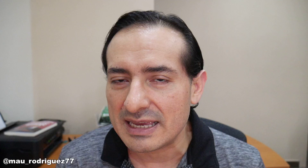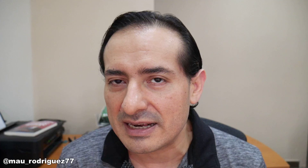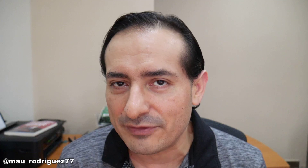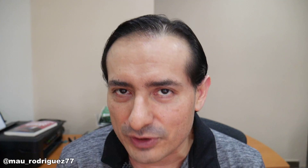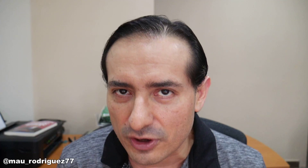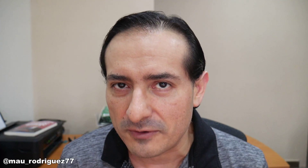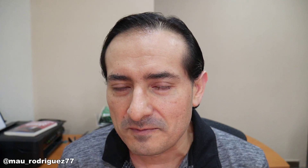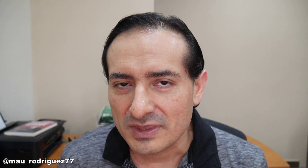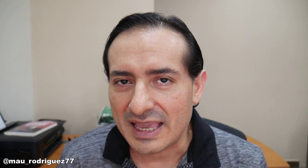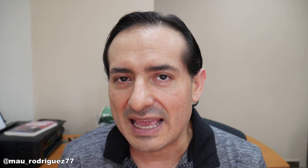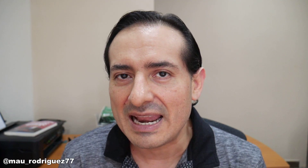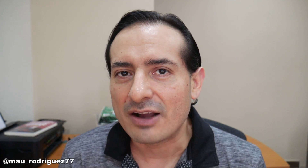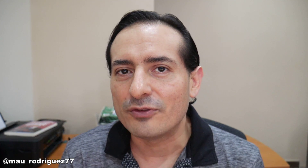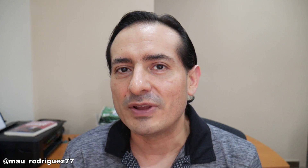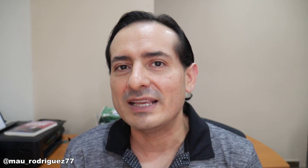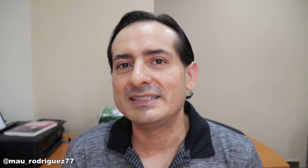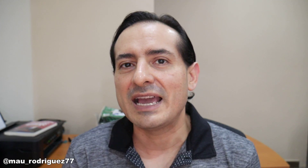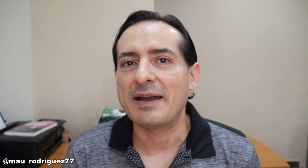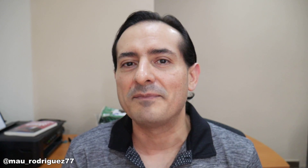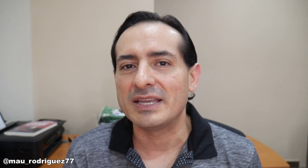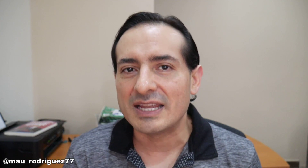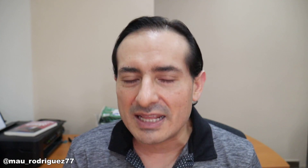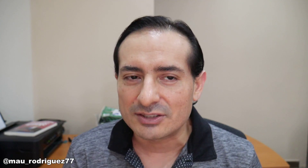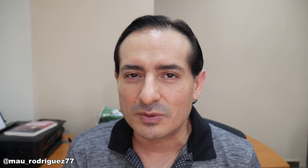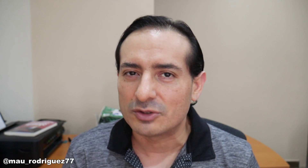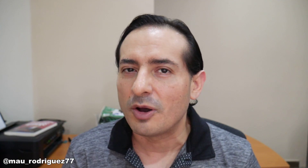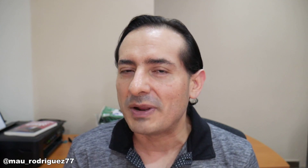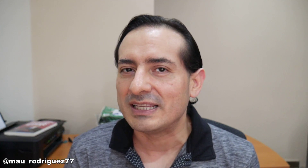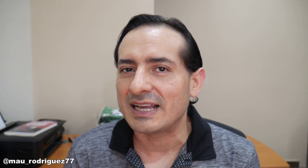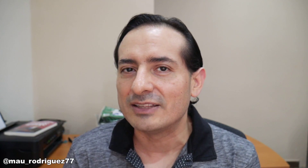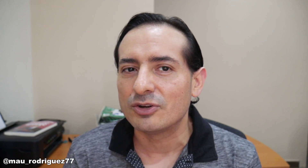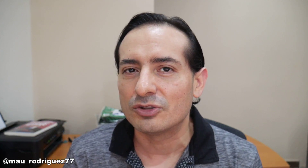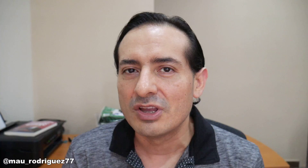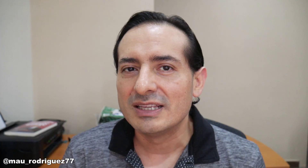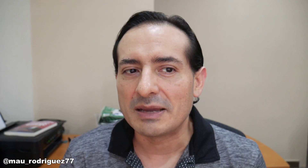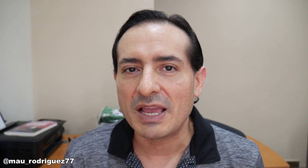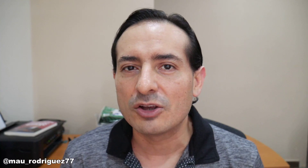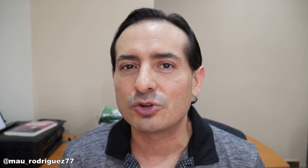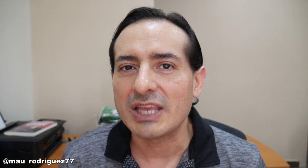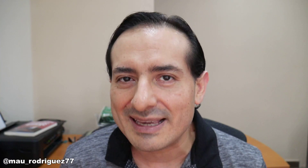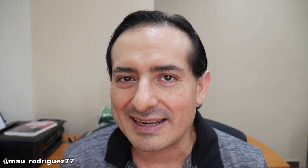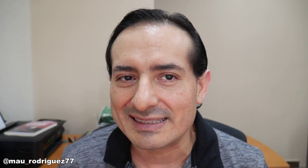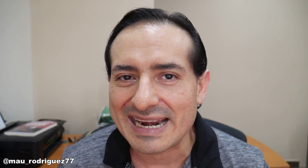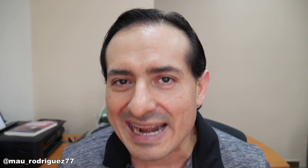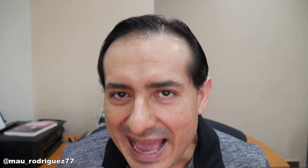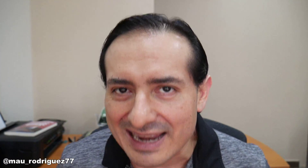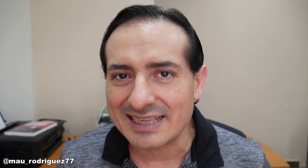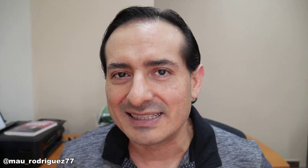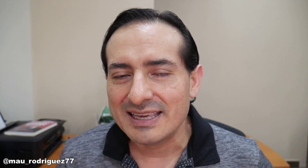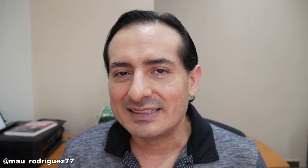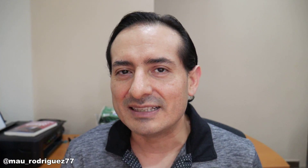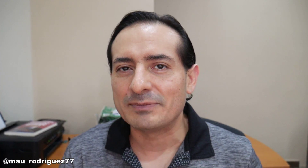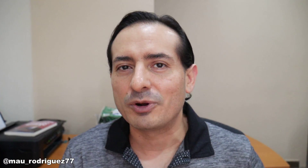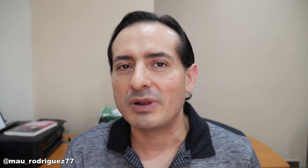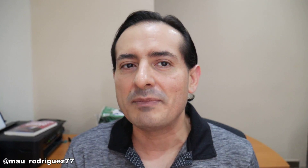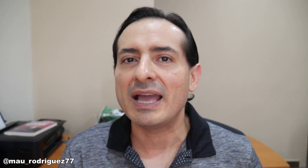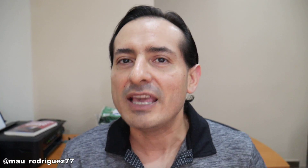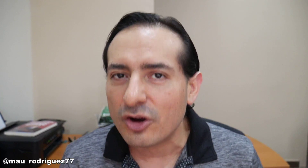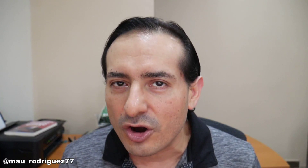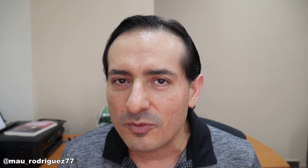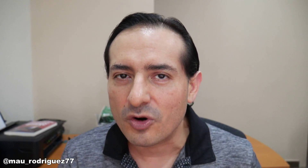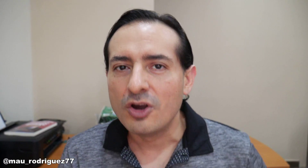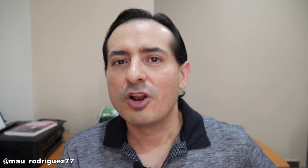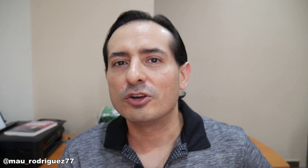se refirió en la conferencia mañanera, sobre todo platicándonos también los orígenes reales de este problema